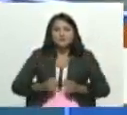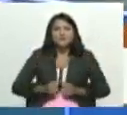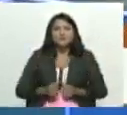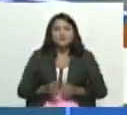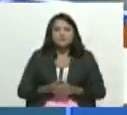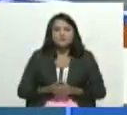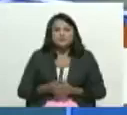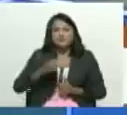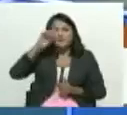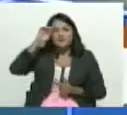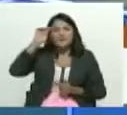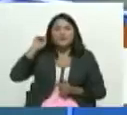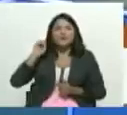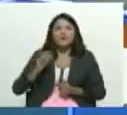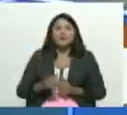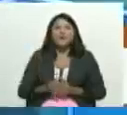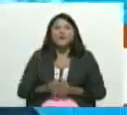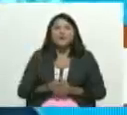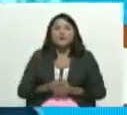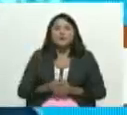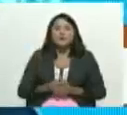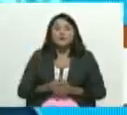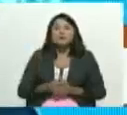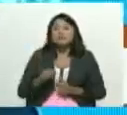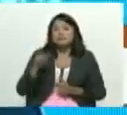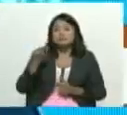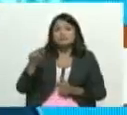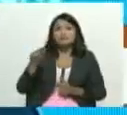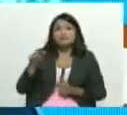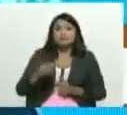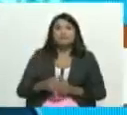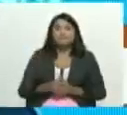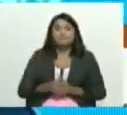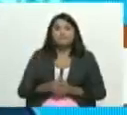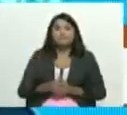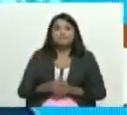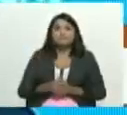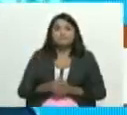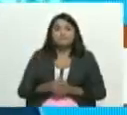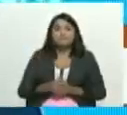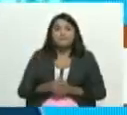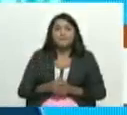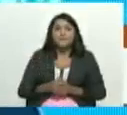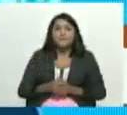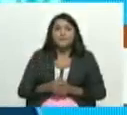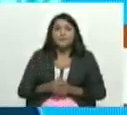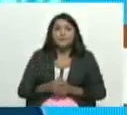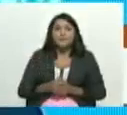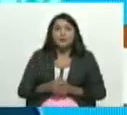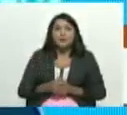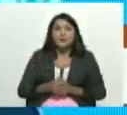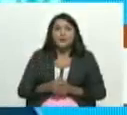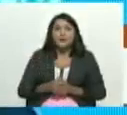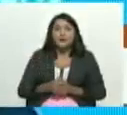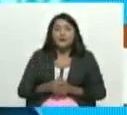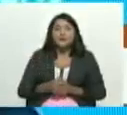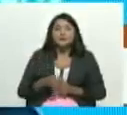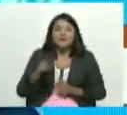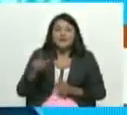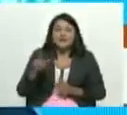que hoy es una batalla también contra una dictadura un poco más invisible que es la dictadura de los algoritmos la dictadura de la era